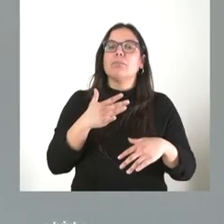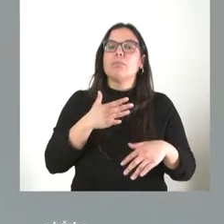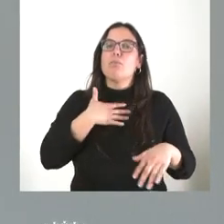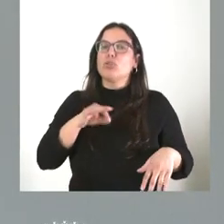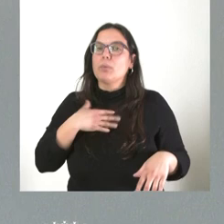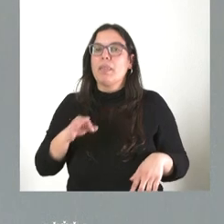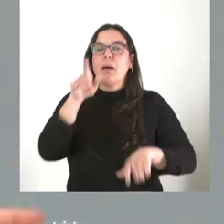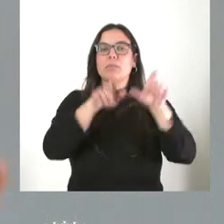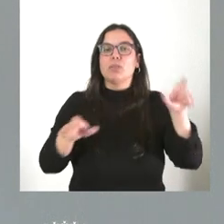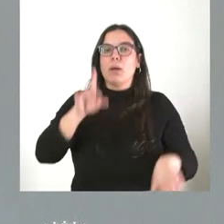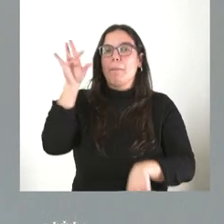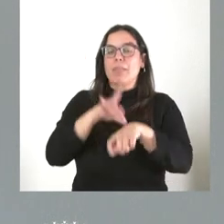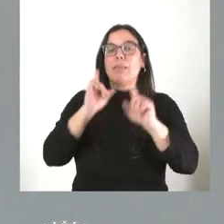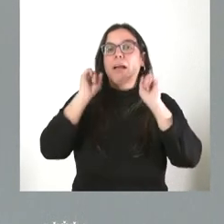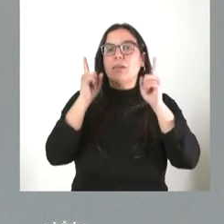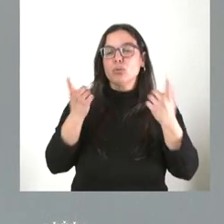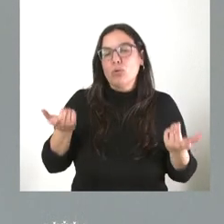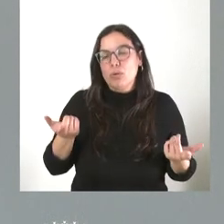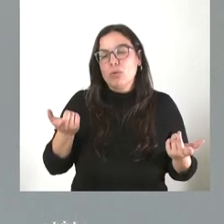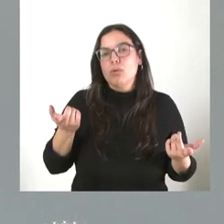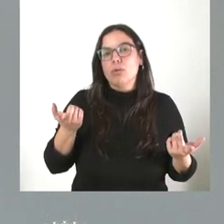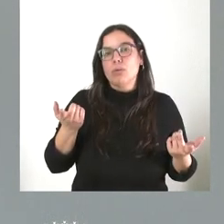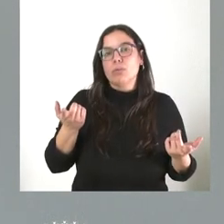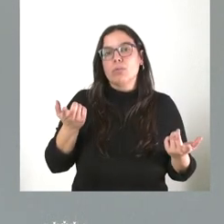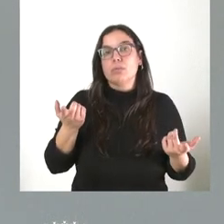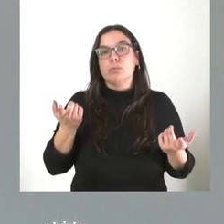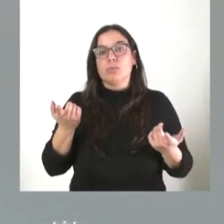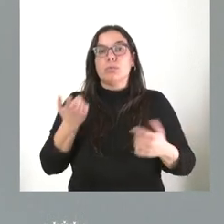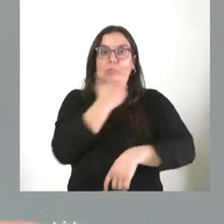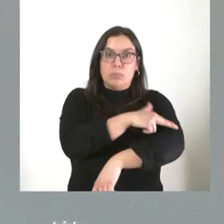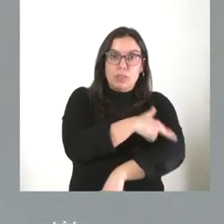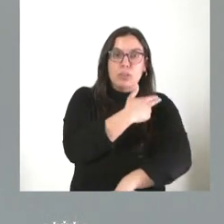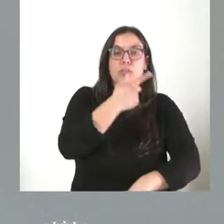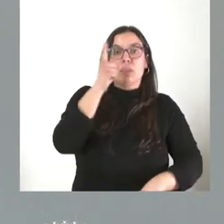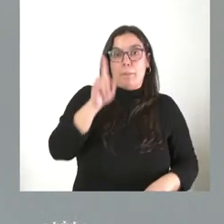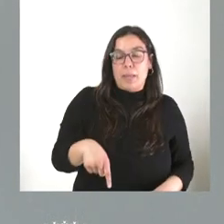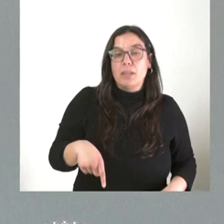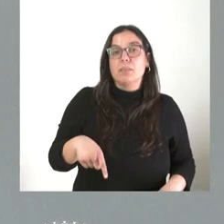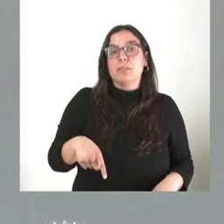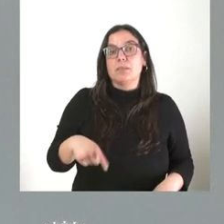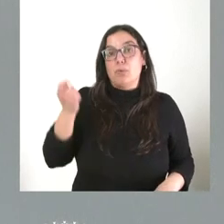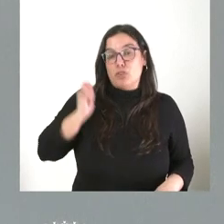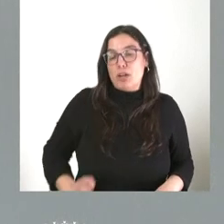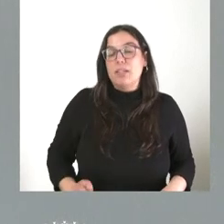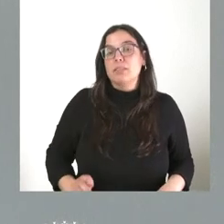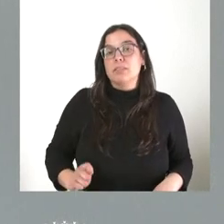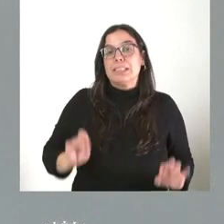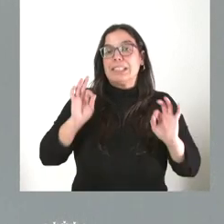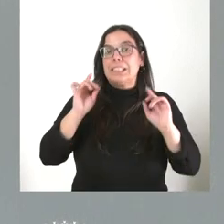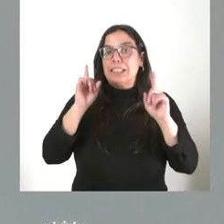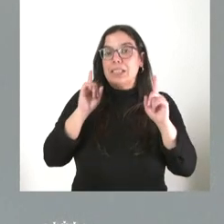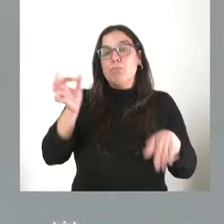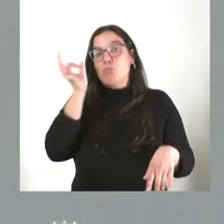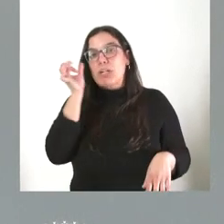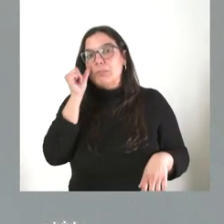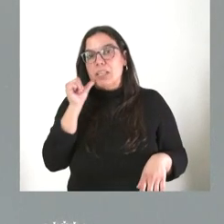los pacientes en este caso y los sanitarios también si hablamos del caso concreto pues serían